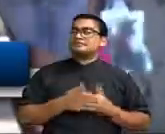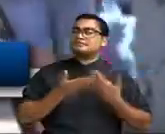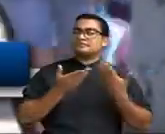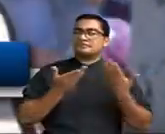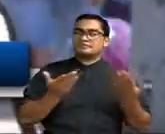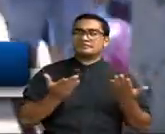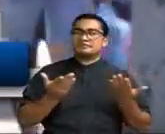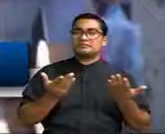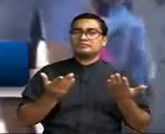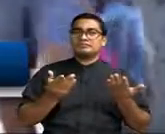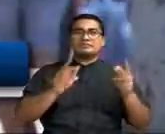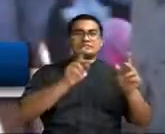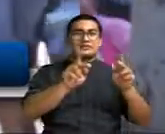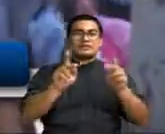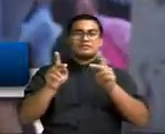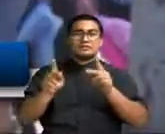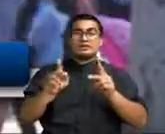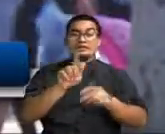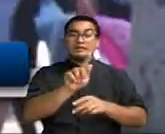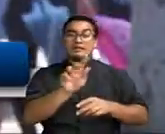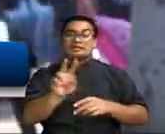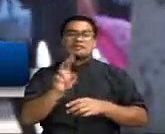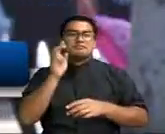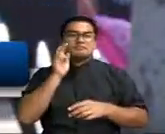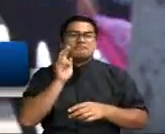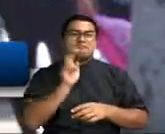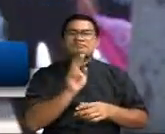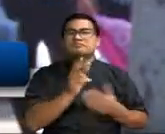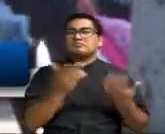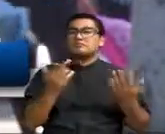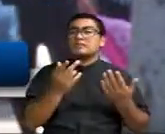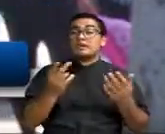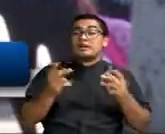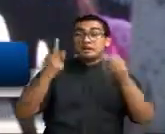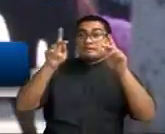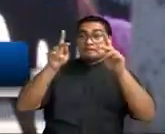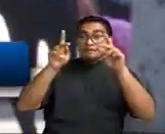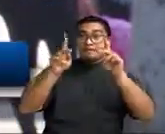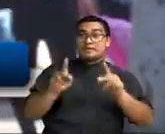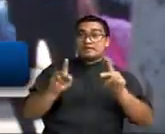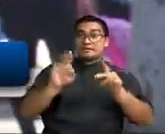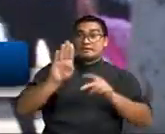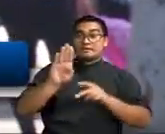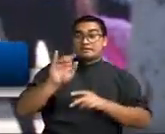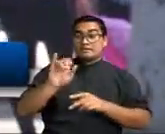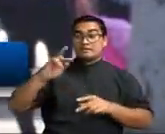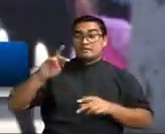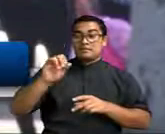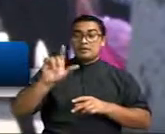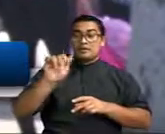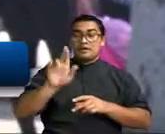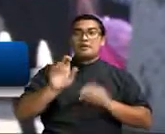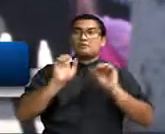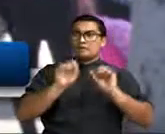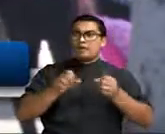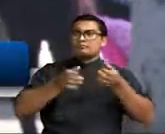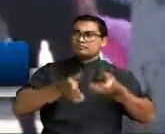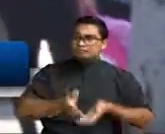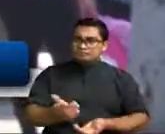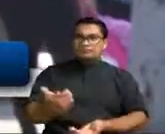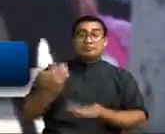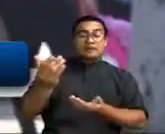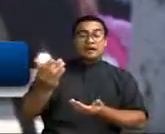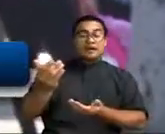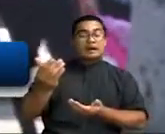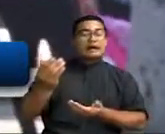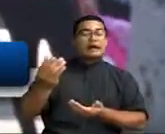para aclarar a los televidentes, la persona bipolar puede nacer desde un momento en que viene a este mundo como